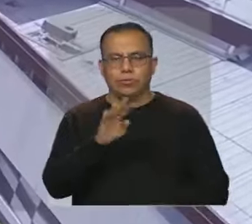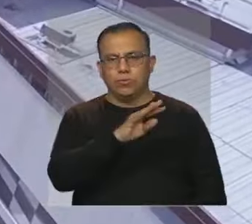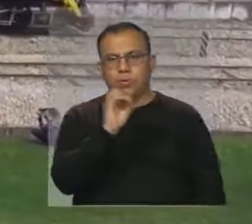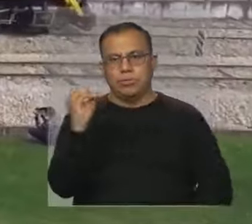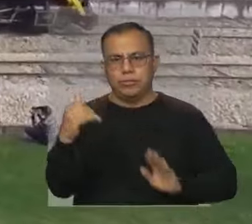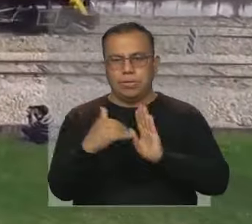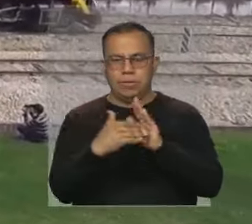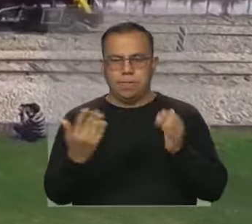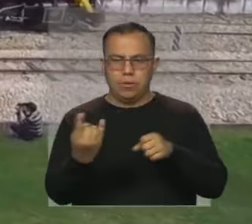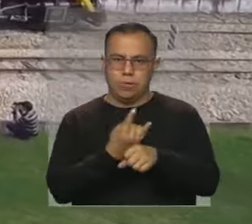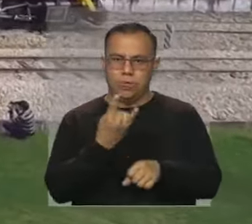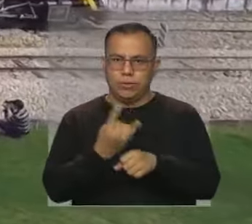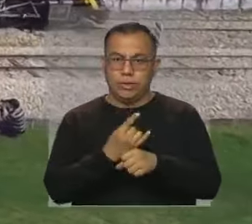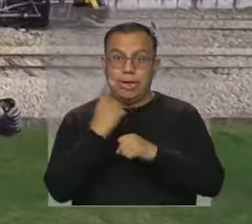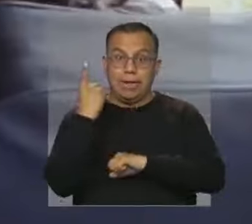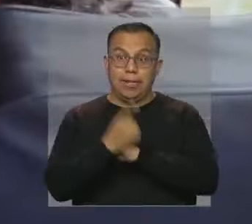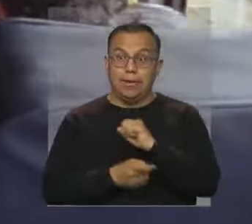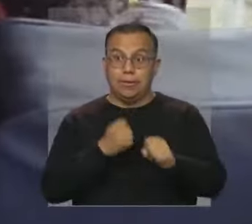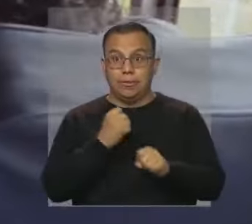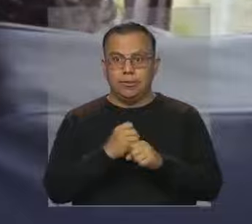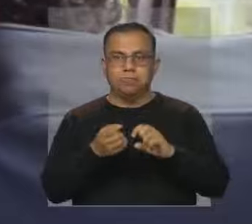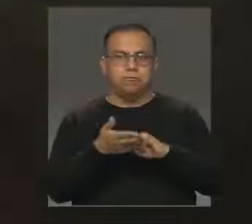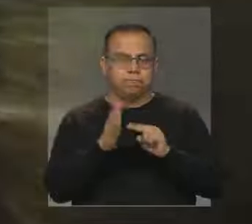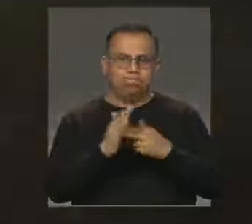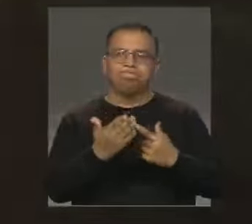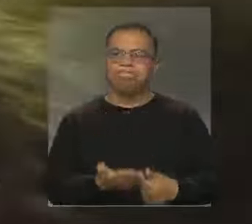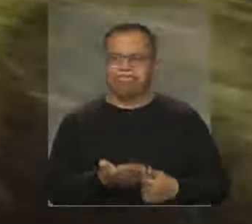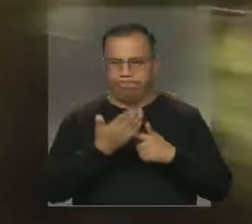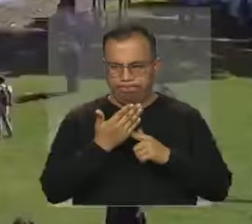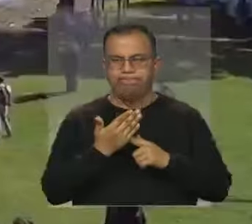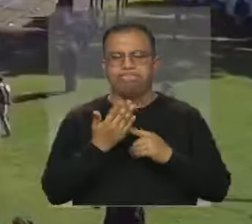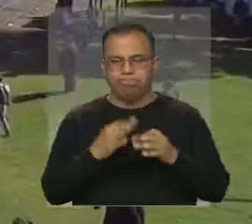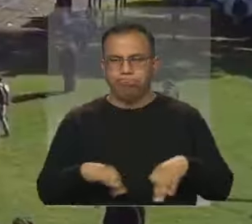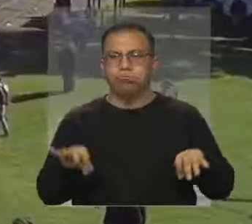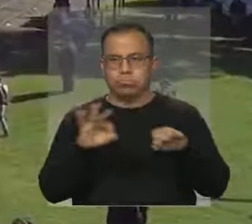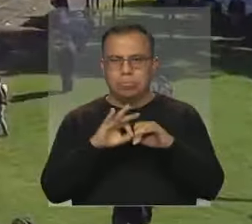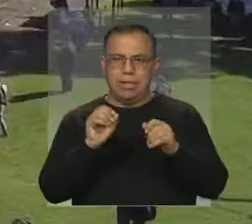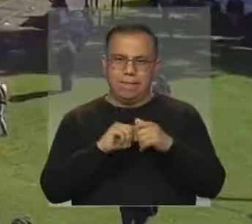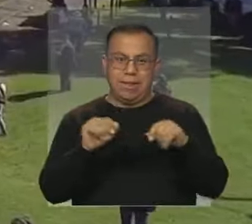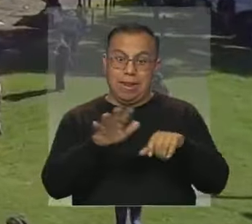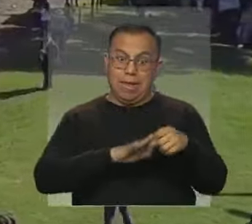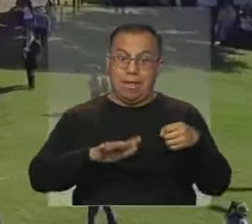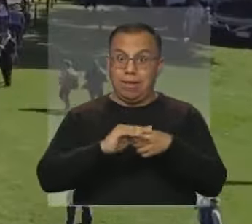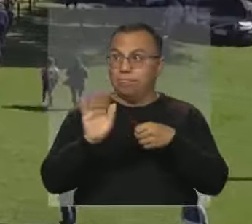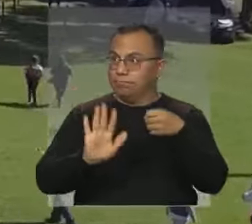400000 usuarios anualmente lo cual evidencia su relevancia para el departamento